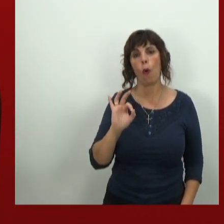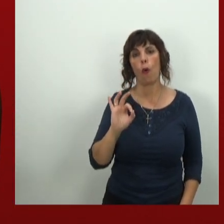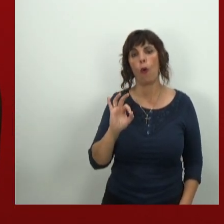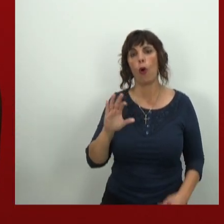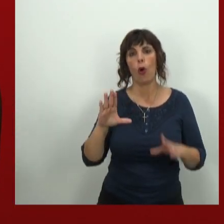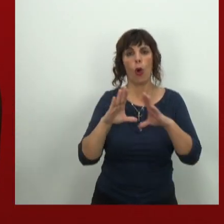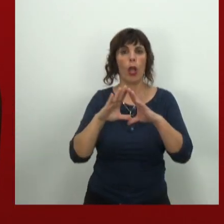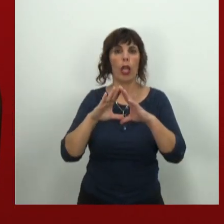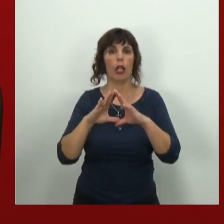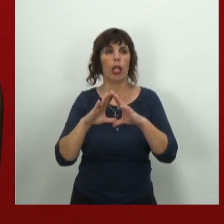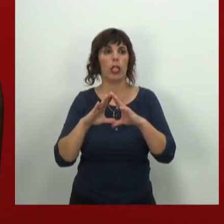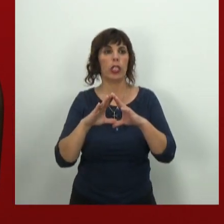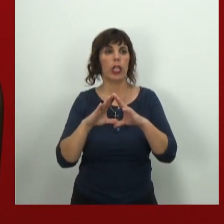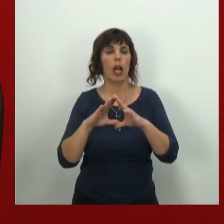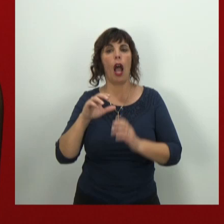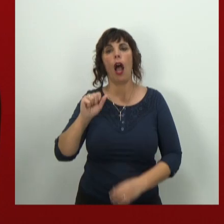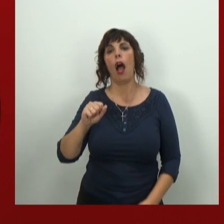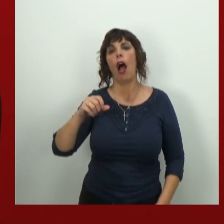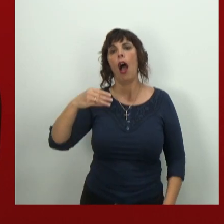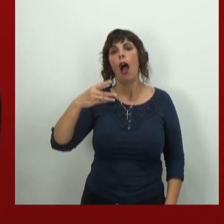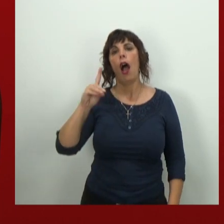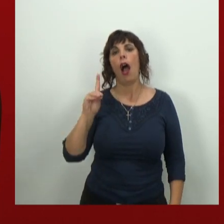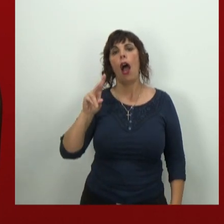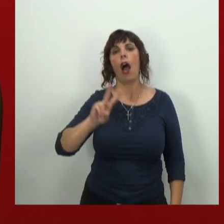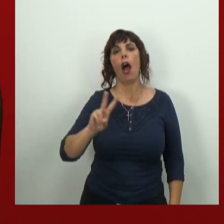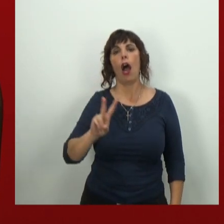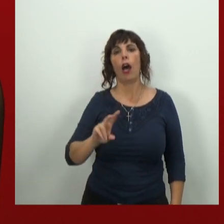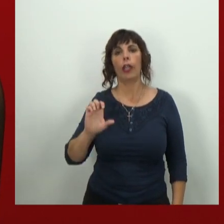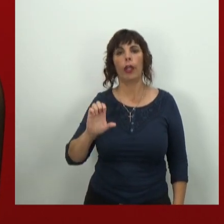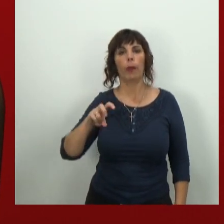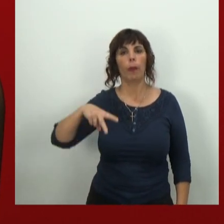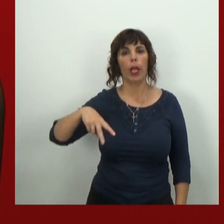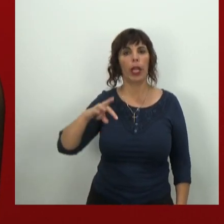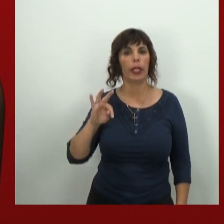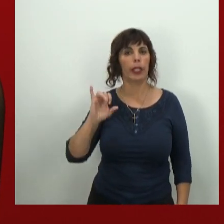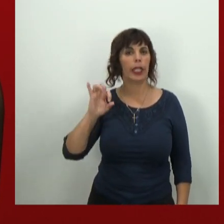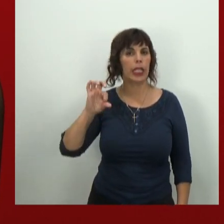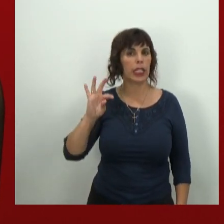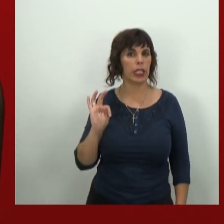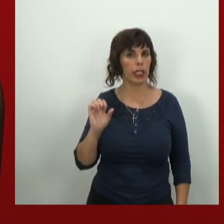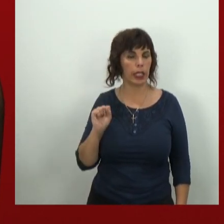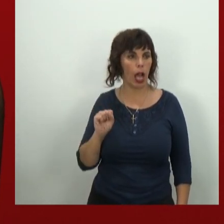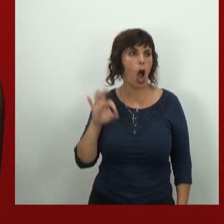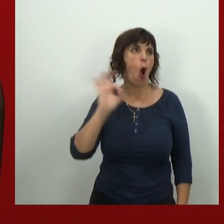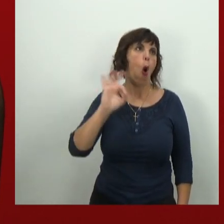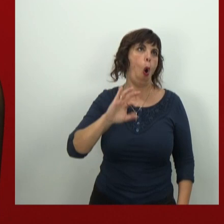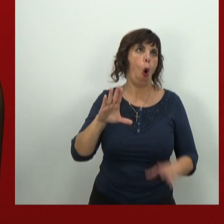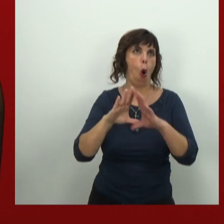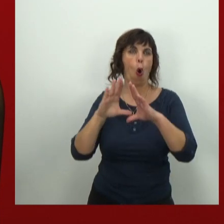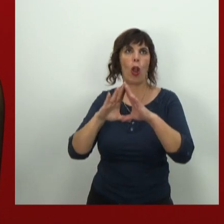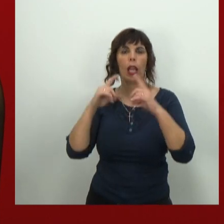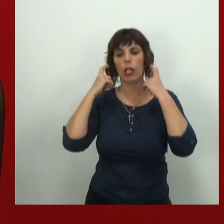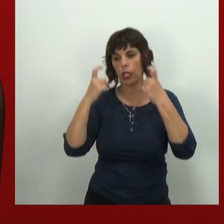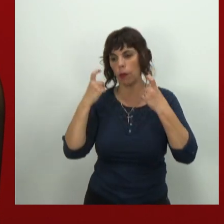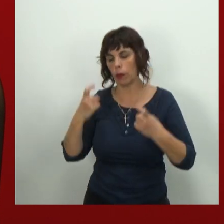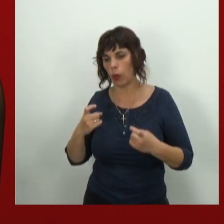la adventista? ¿O a lo mejor los ortodoxos? ¿Los presbiterianos? ¿Los